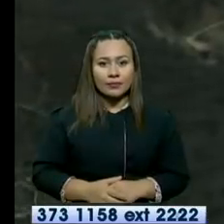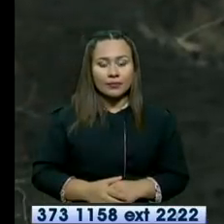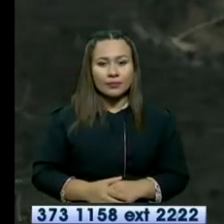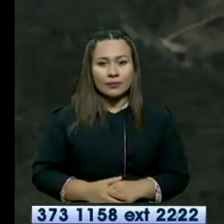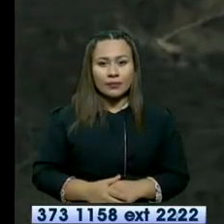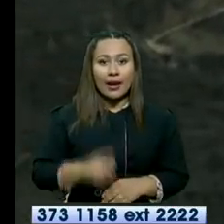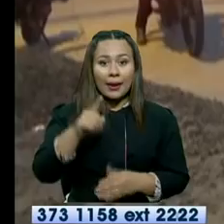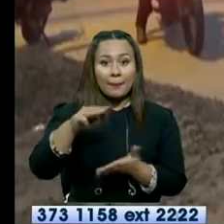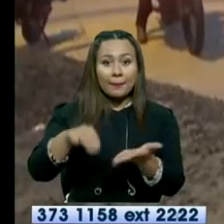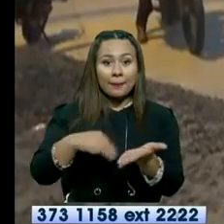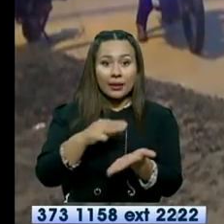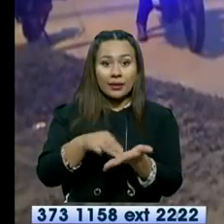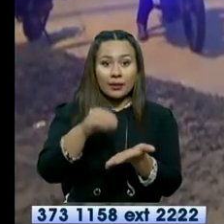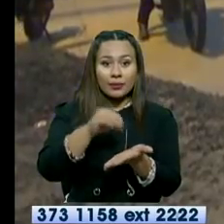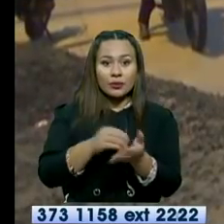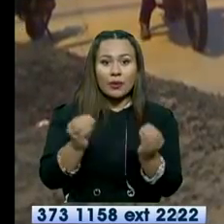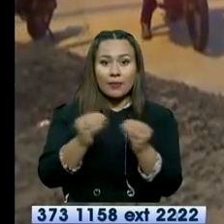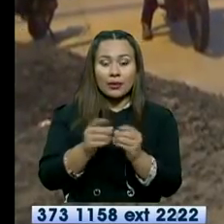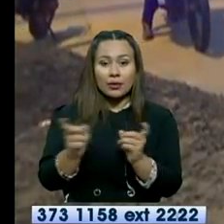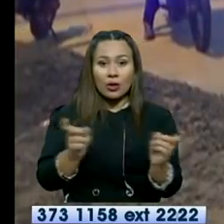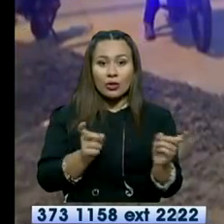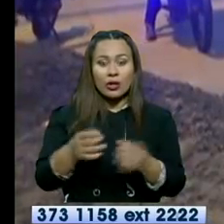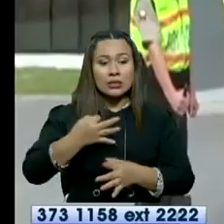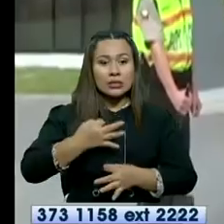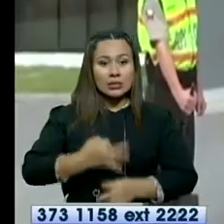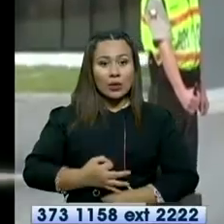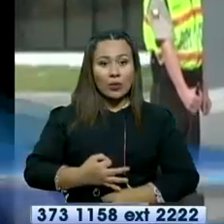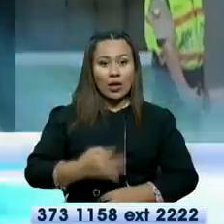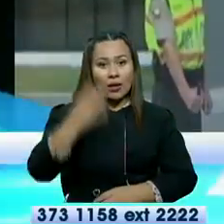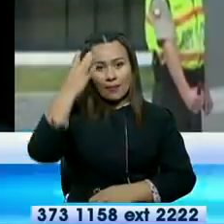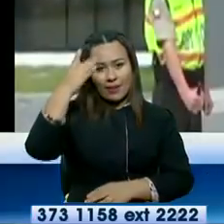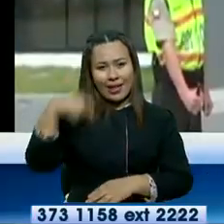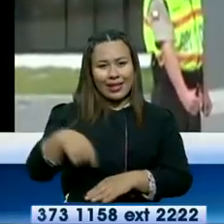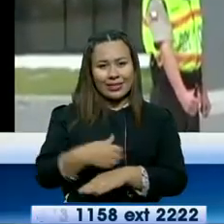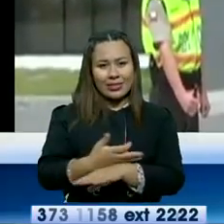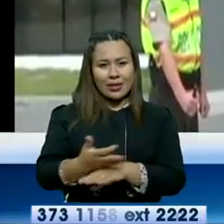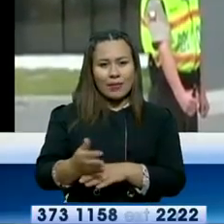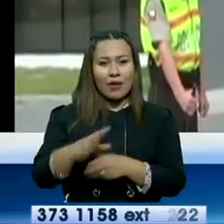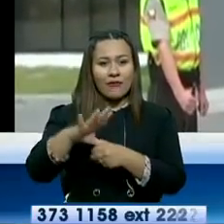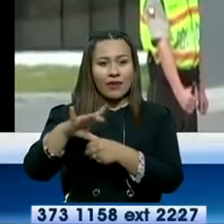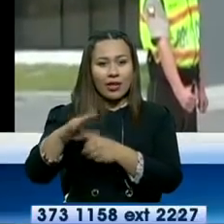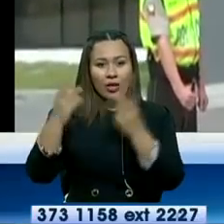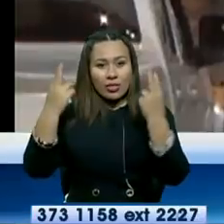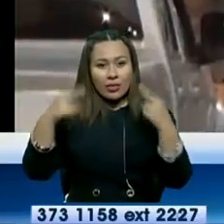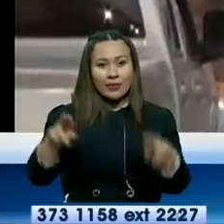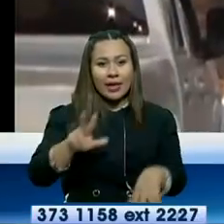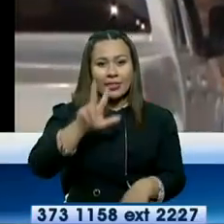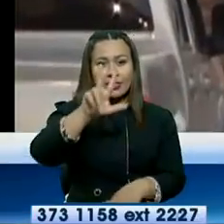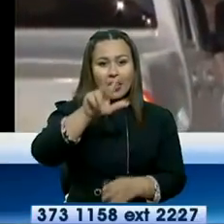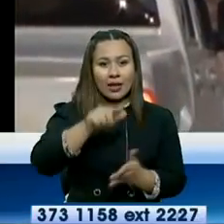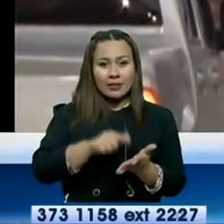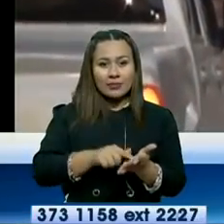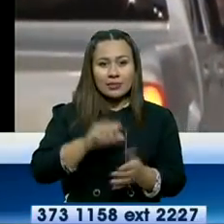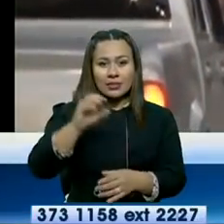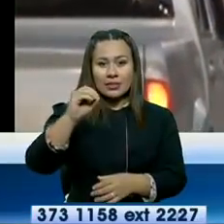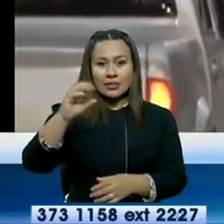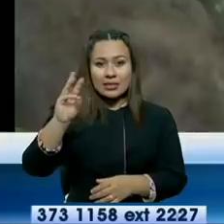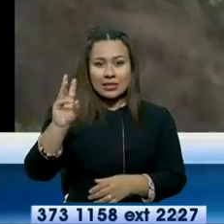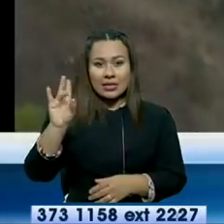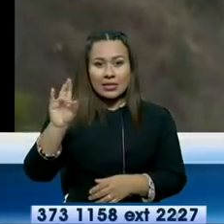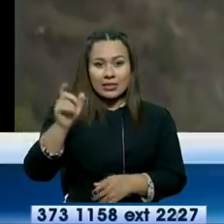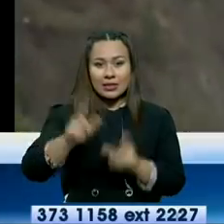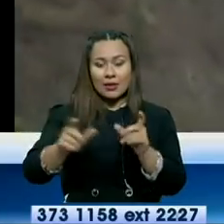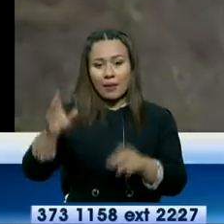En Manabí se activó el contingente de seguridad para el feriado de Navidad. 3.067 policías estarán desplegados en 5 ejes